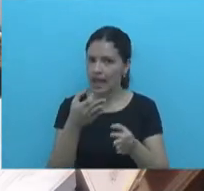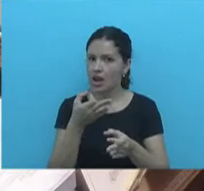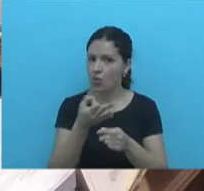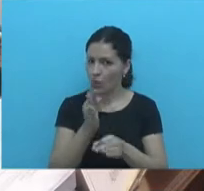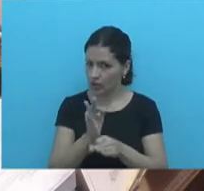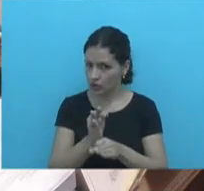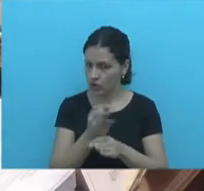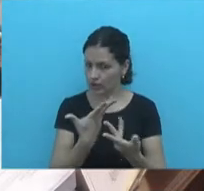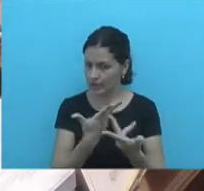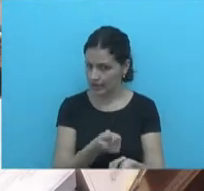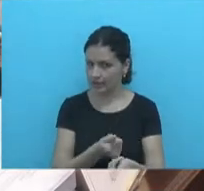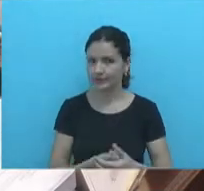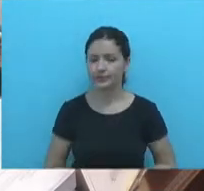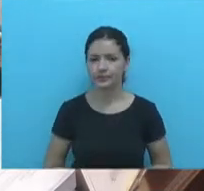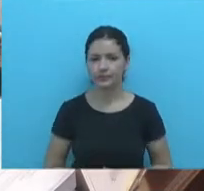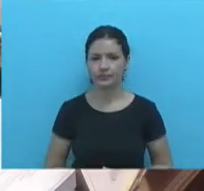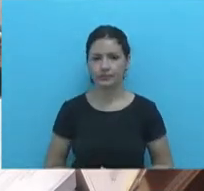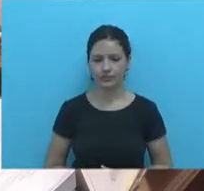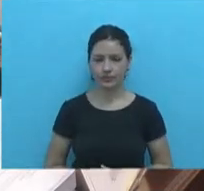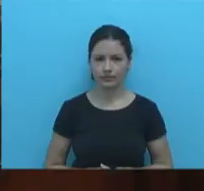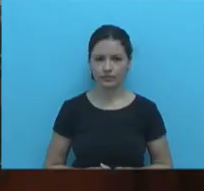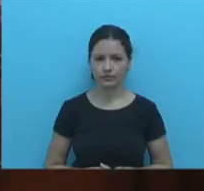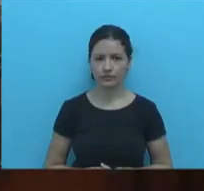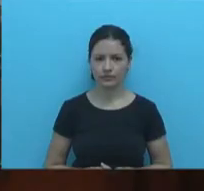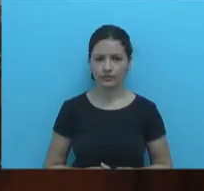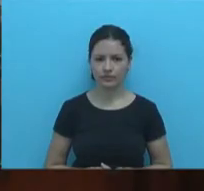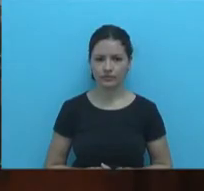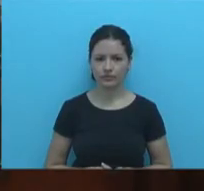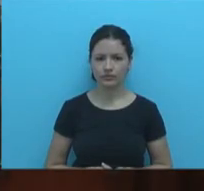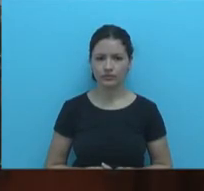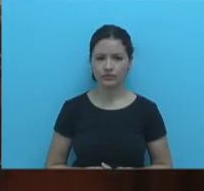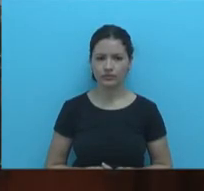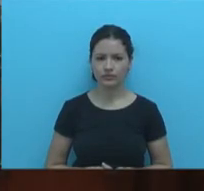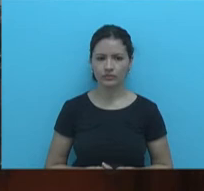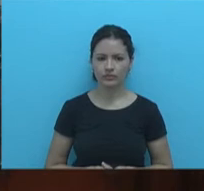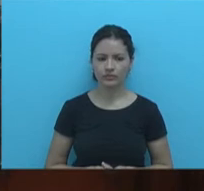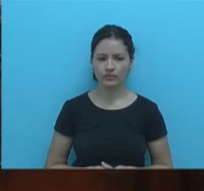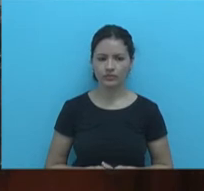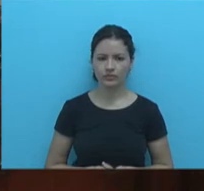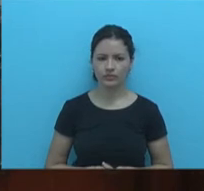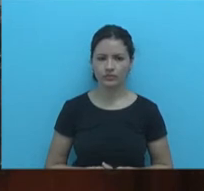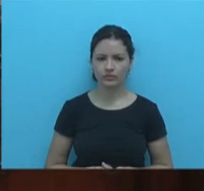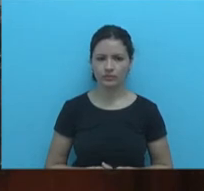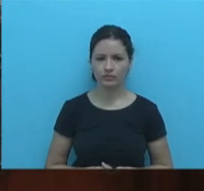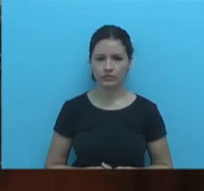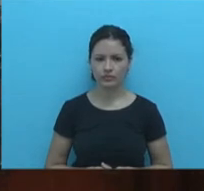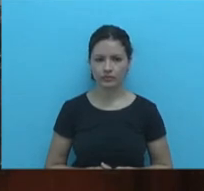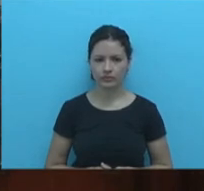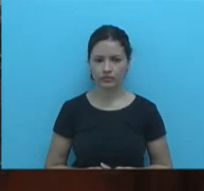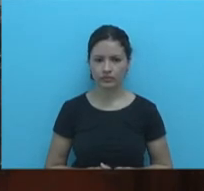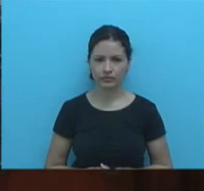Sí, después le explico, o quizás le haya explicado, una vez que se tiene la ley, esto es el